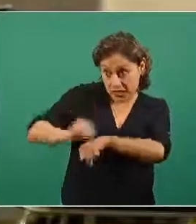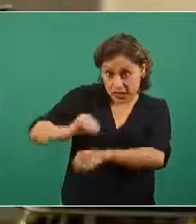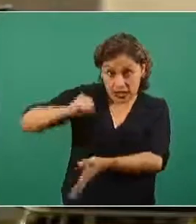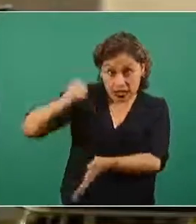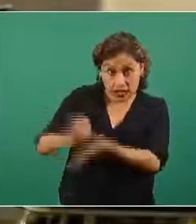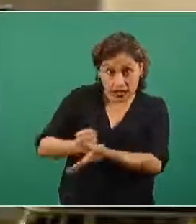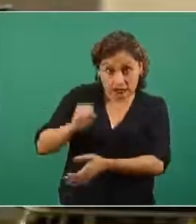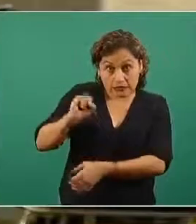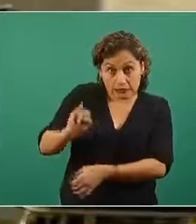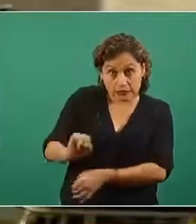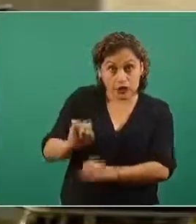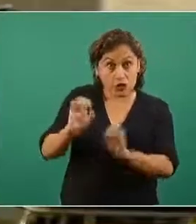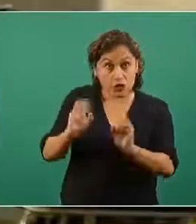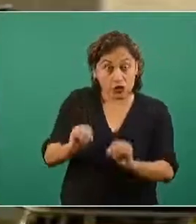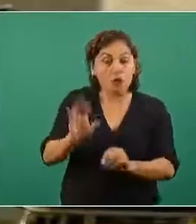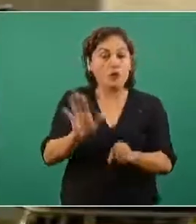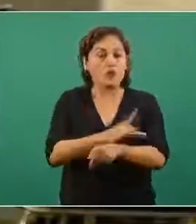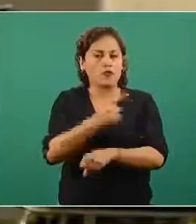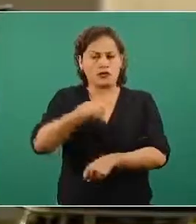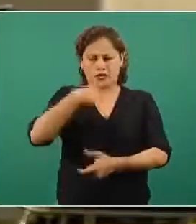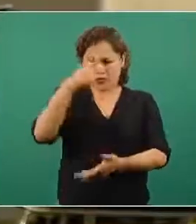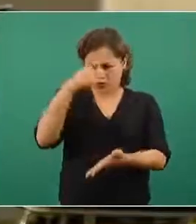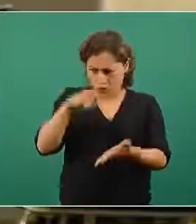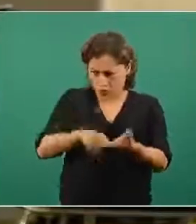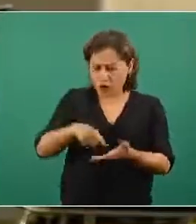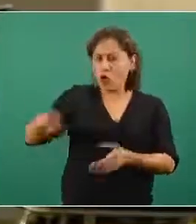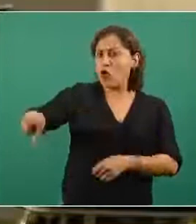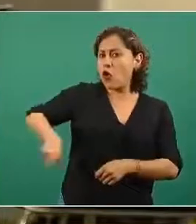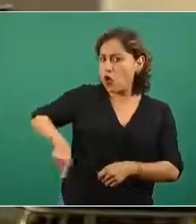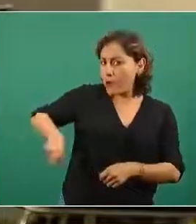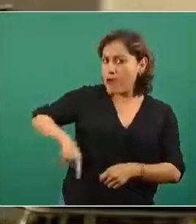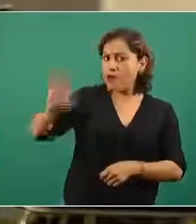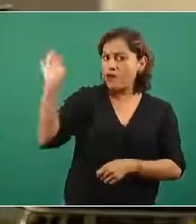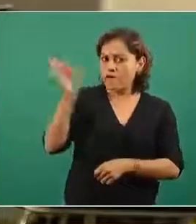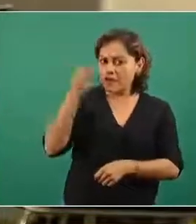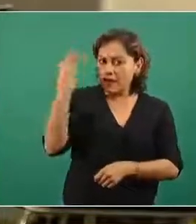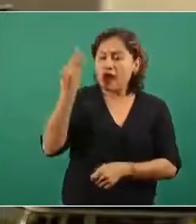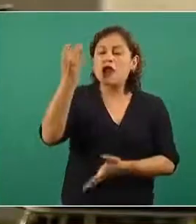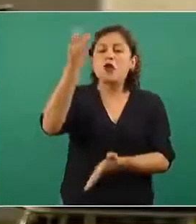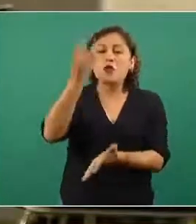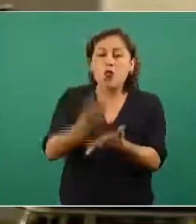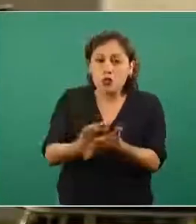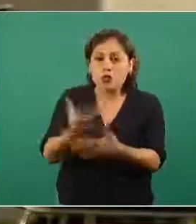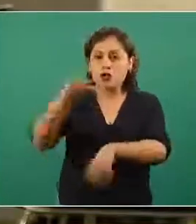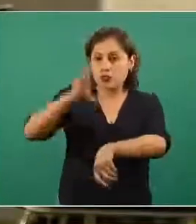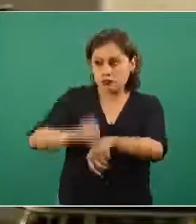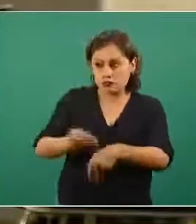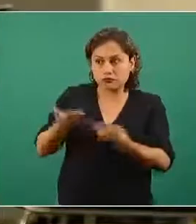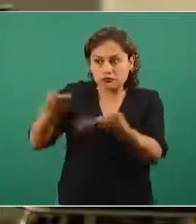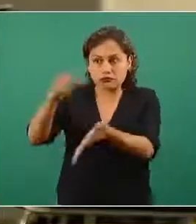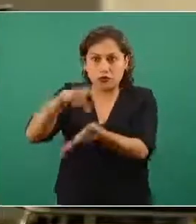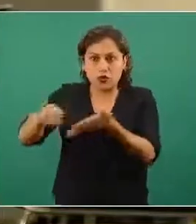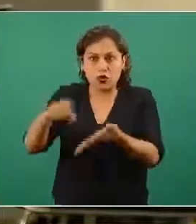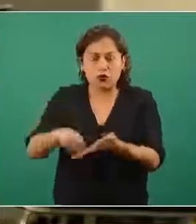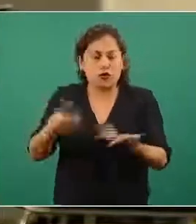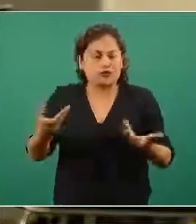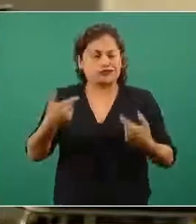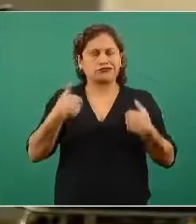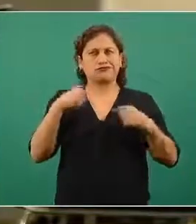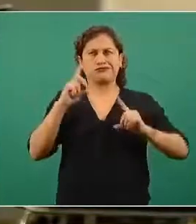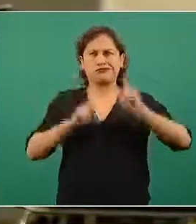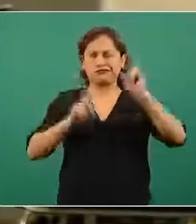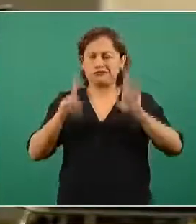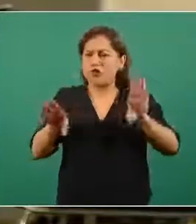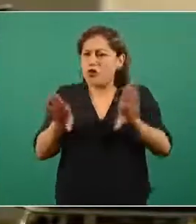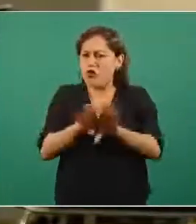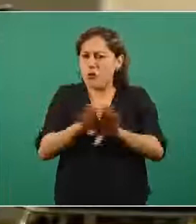permite al gobierno federal hacer la adquisición de estas vacunas. Entonces, no sé si esto sea un obstáculo para que empresas privadas o gobiernos